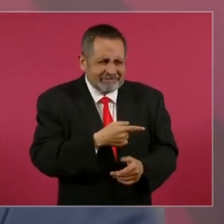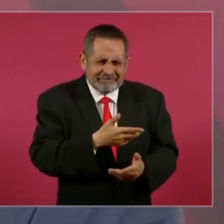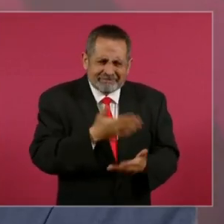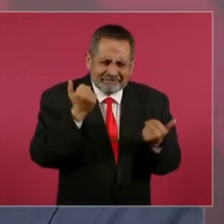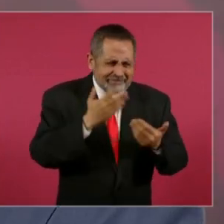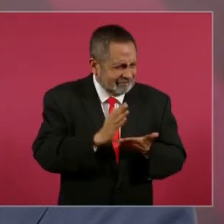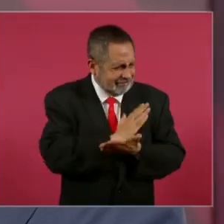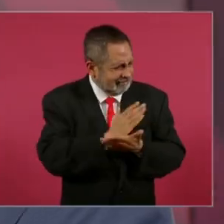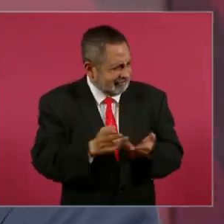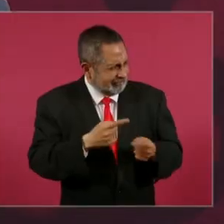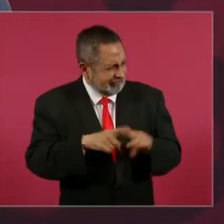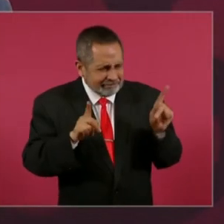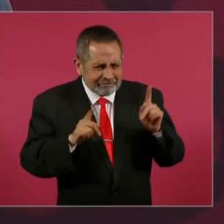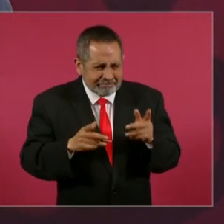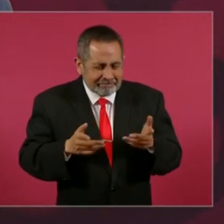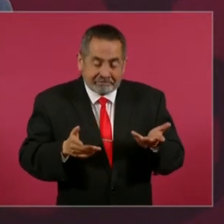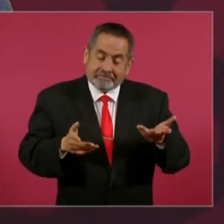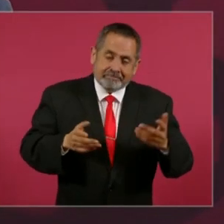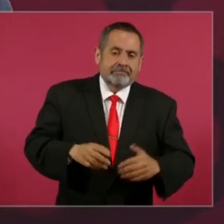Yo decía que